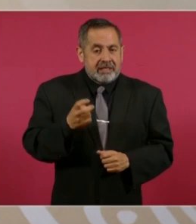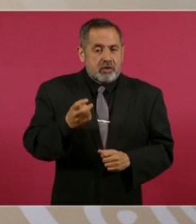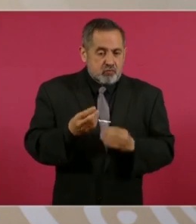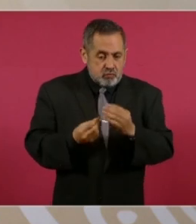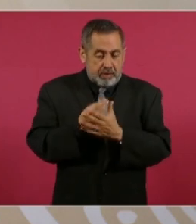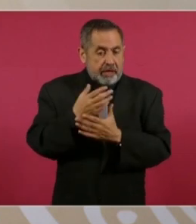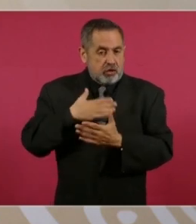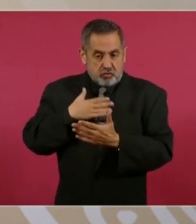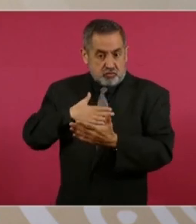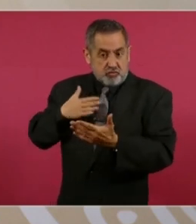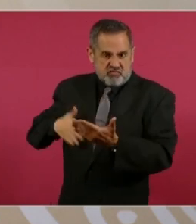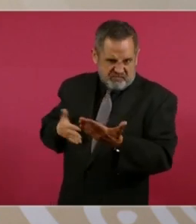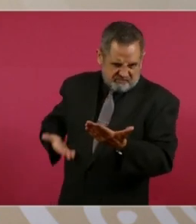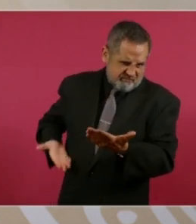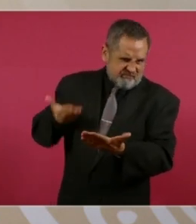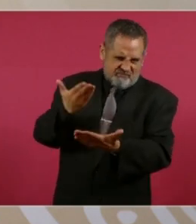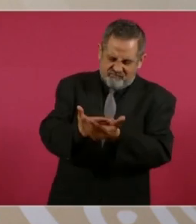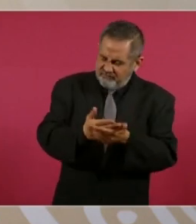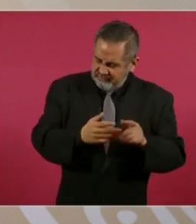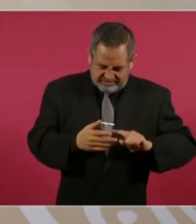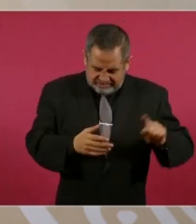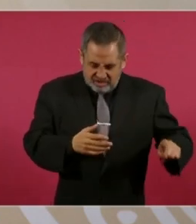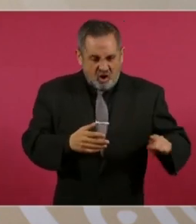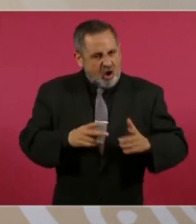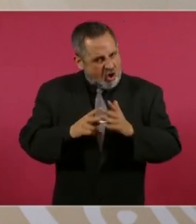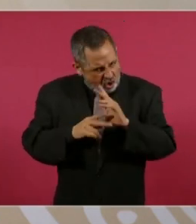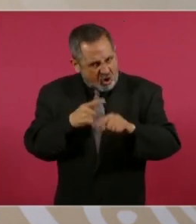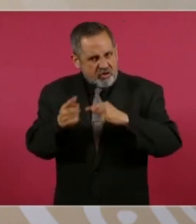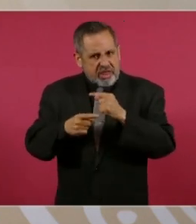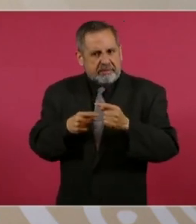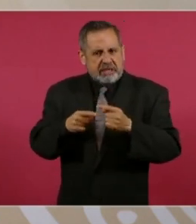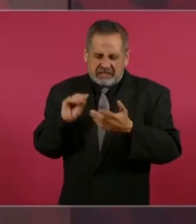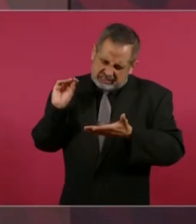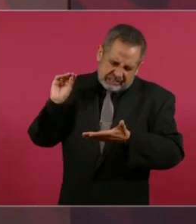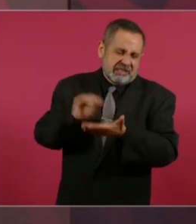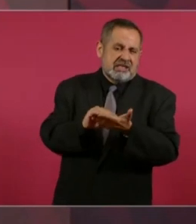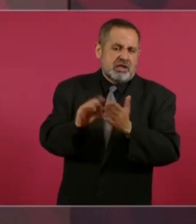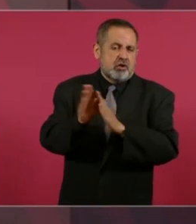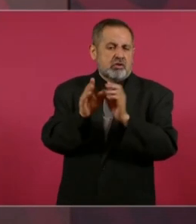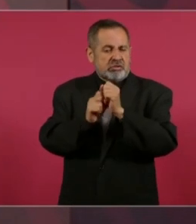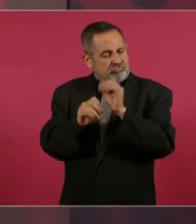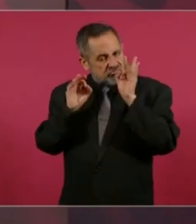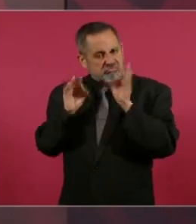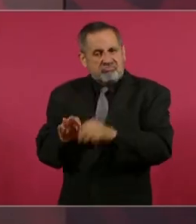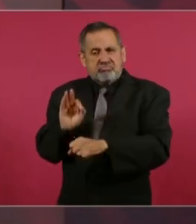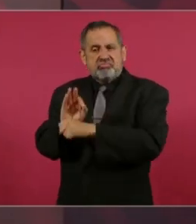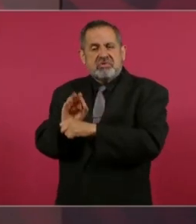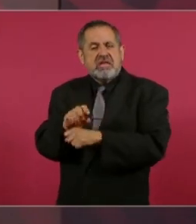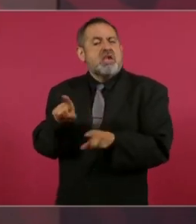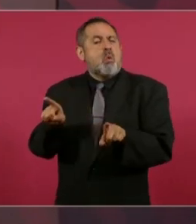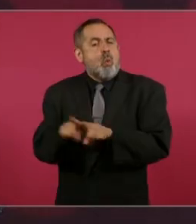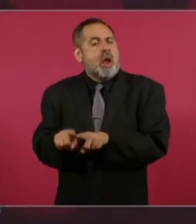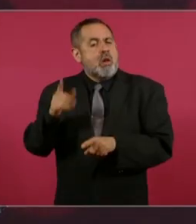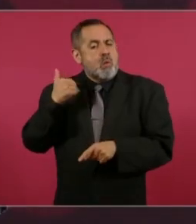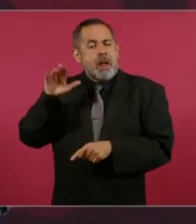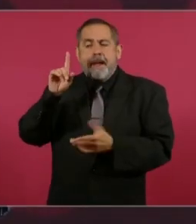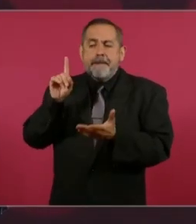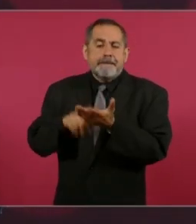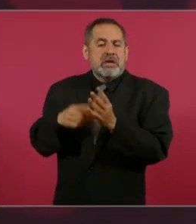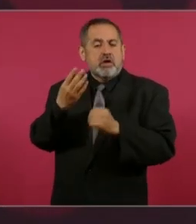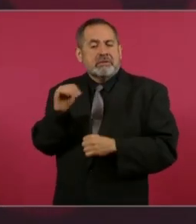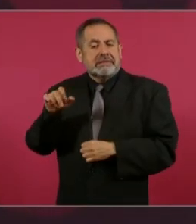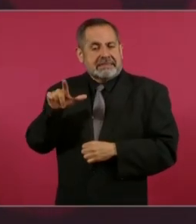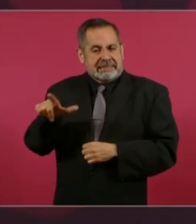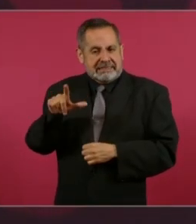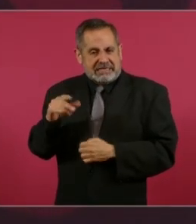reformas constitucionales que estamos enviando, para regresarle a la Constitución del 17 su espíritu